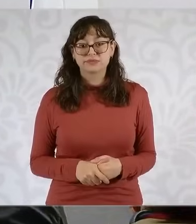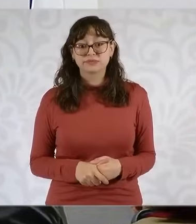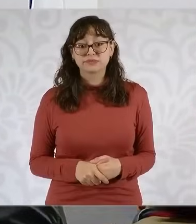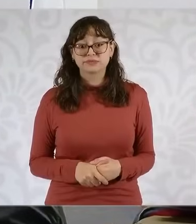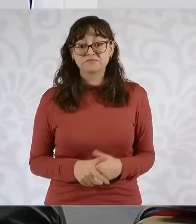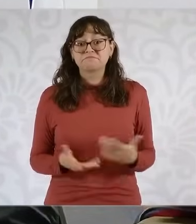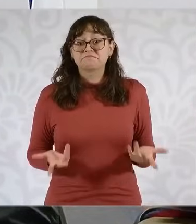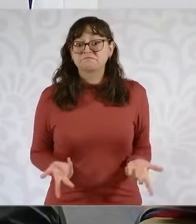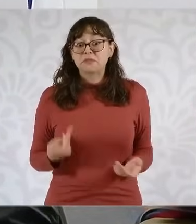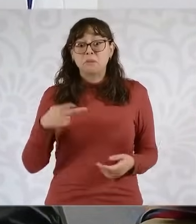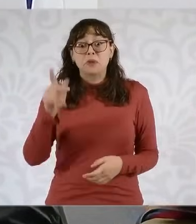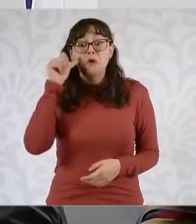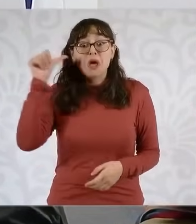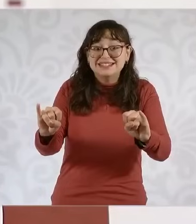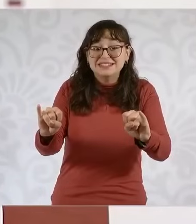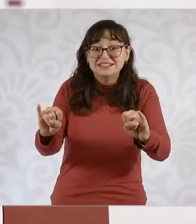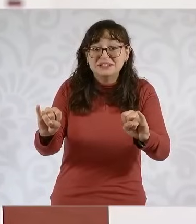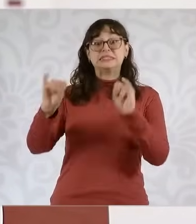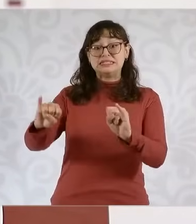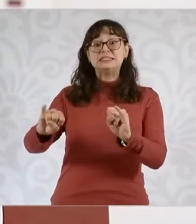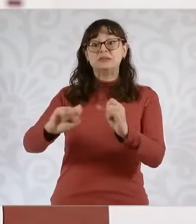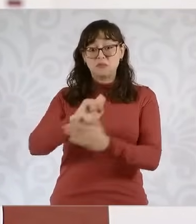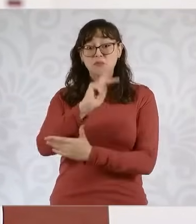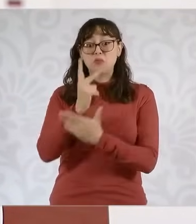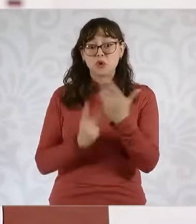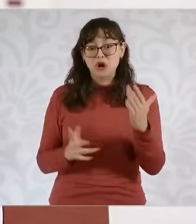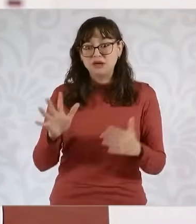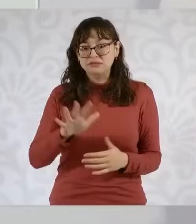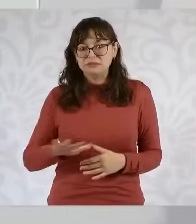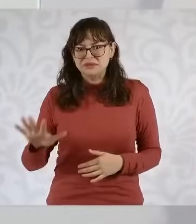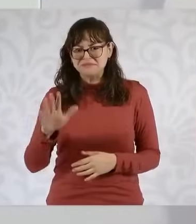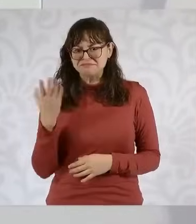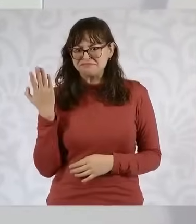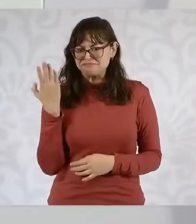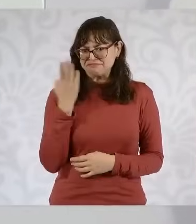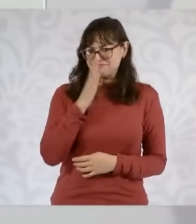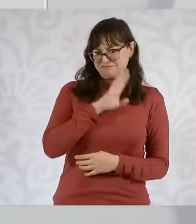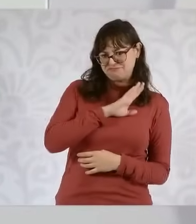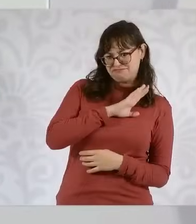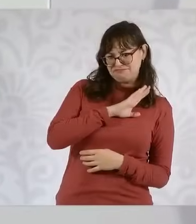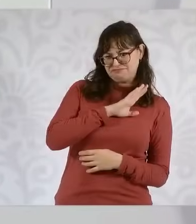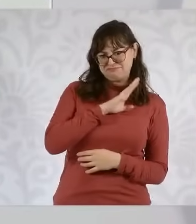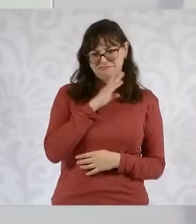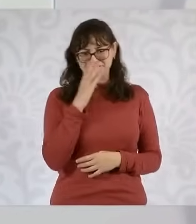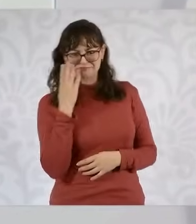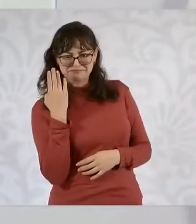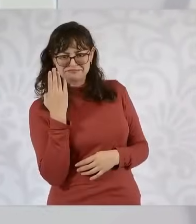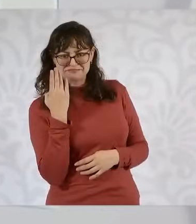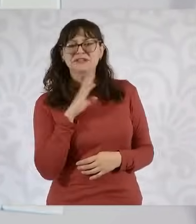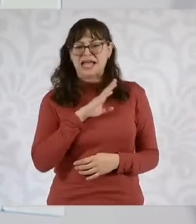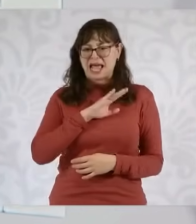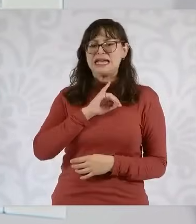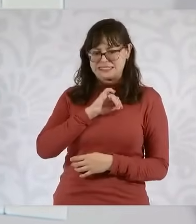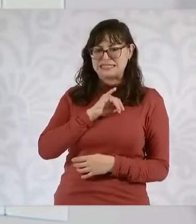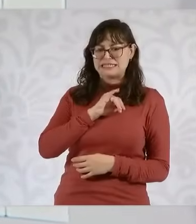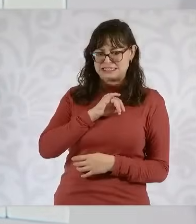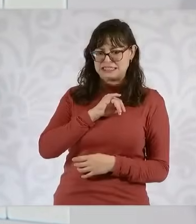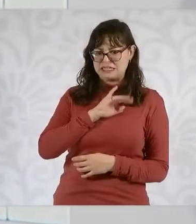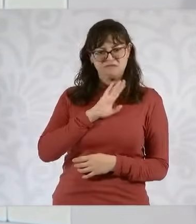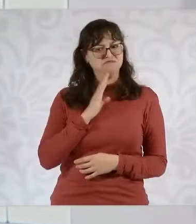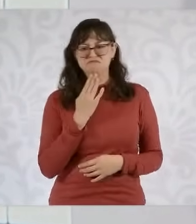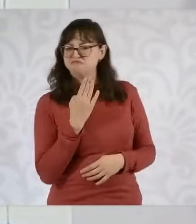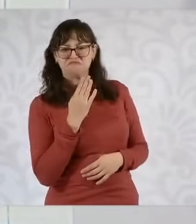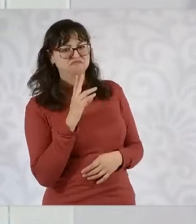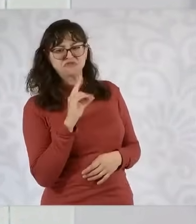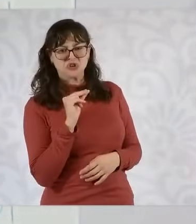pobre. Y ayer votaron a favor el PAN. O sea, un día dicen que están a favor de los programas sociales, otro día dicen